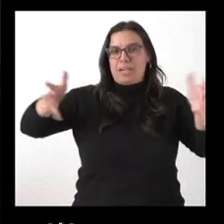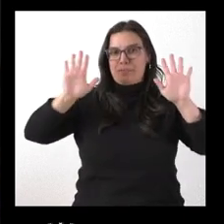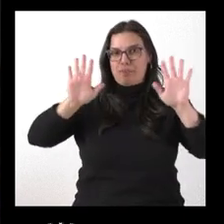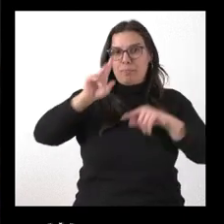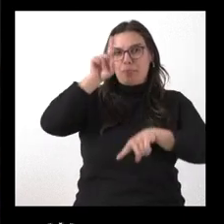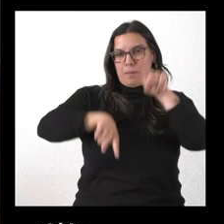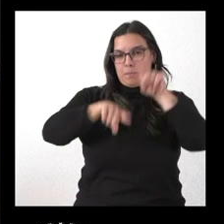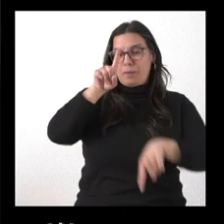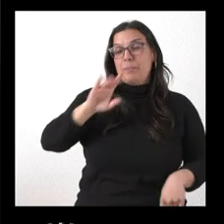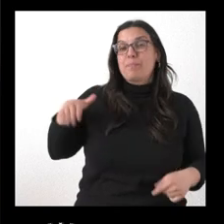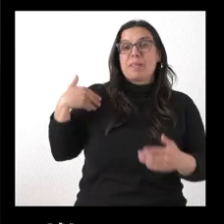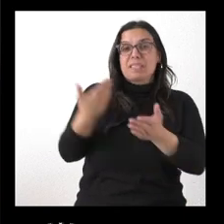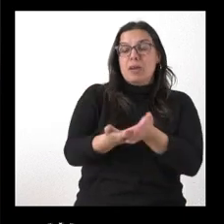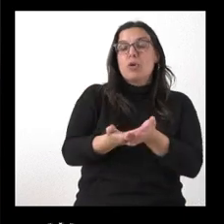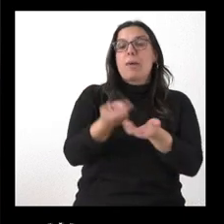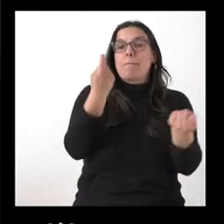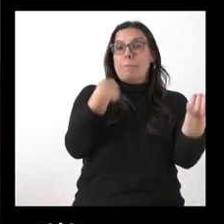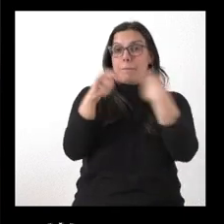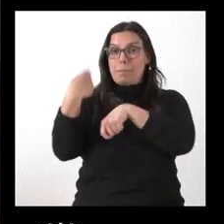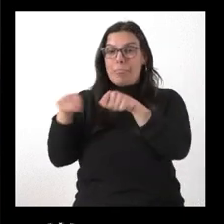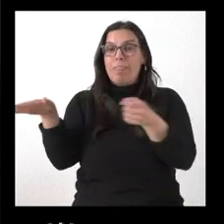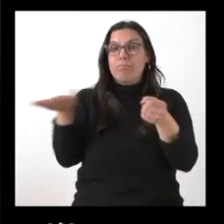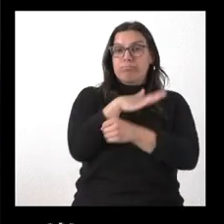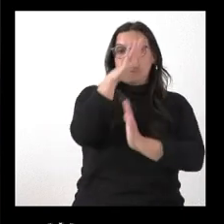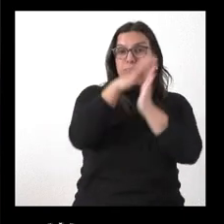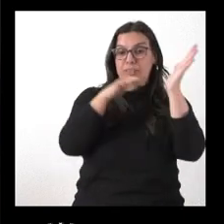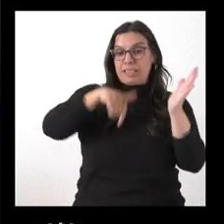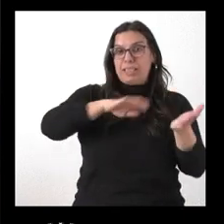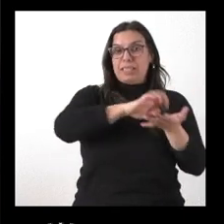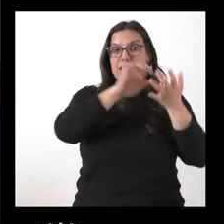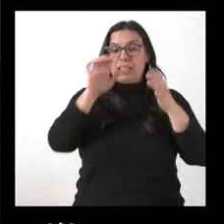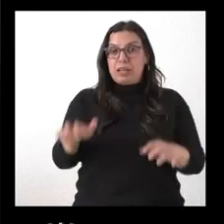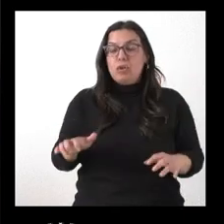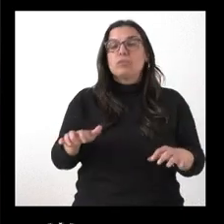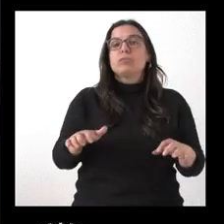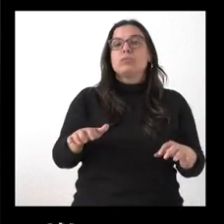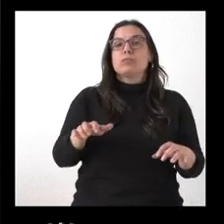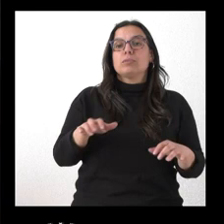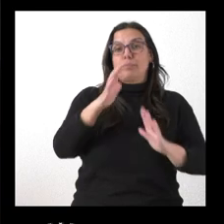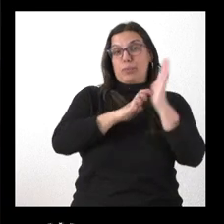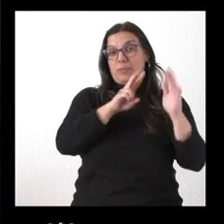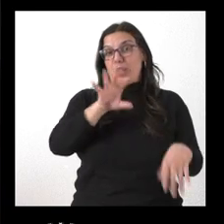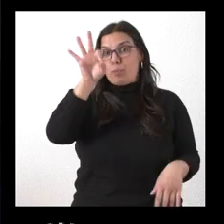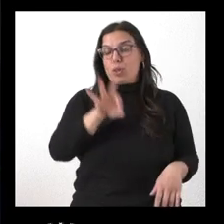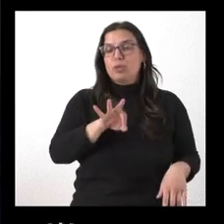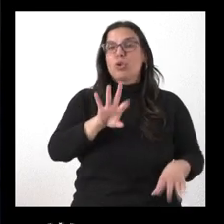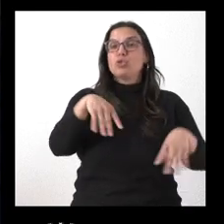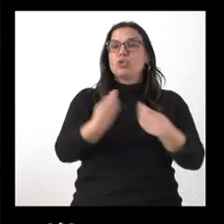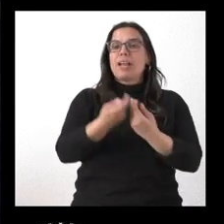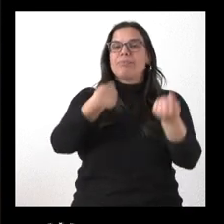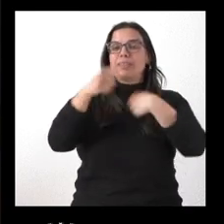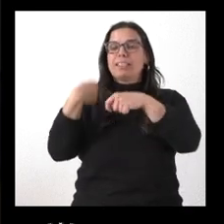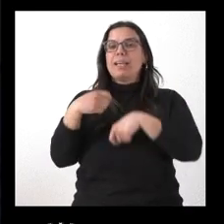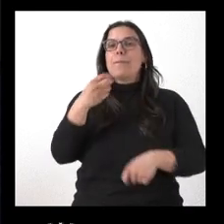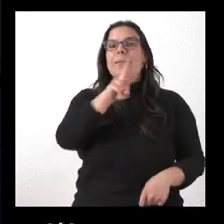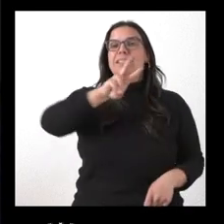el número de bonos vendidos que se han acogido en Castilla y León a esta reducción del 25% en el coste es un total de